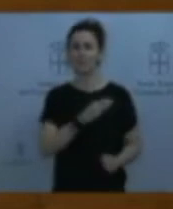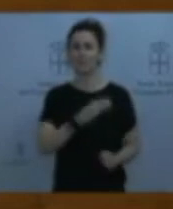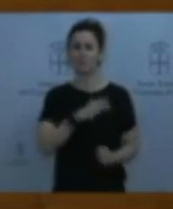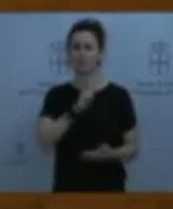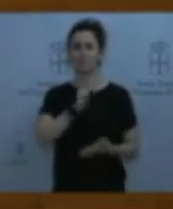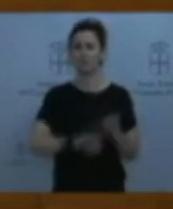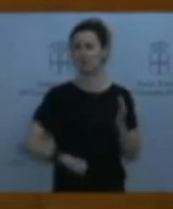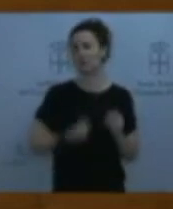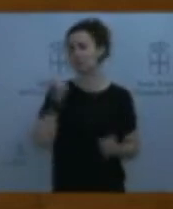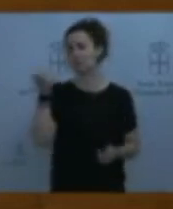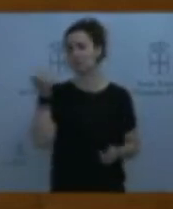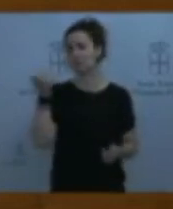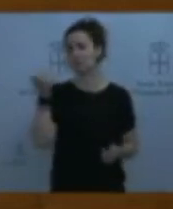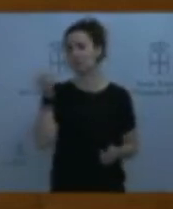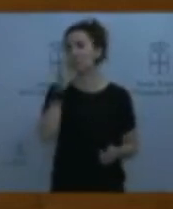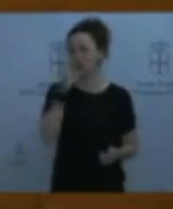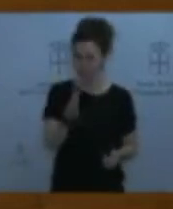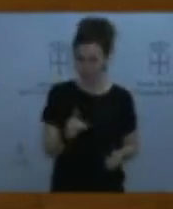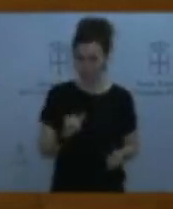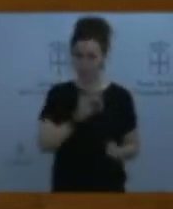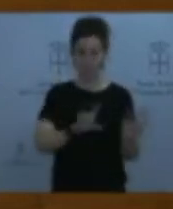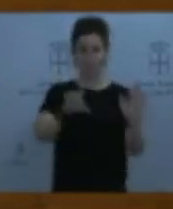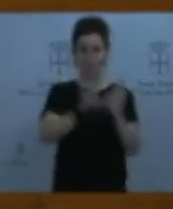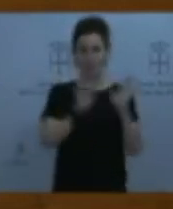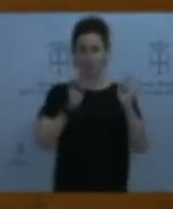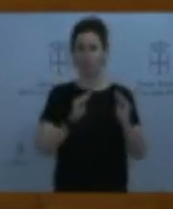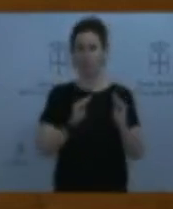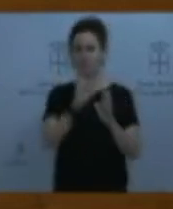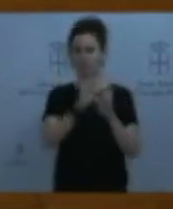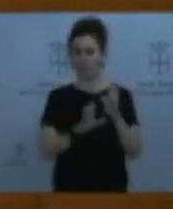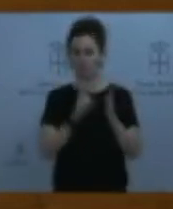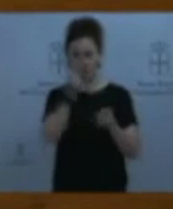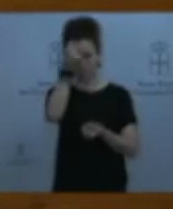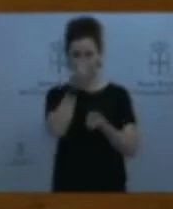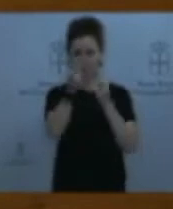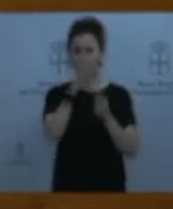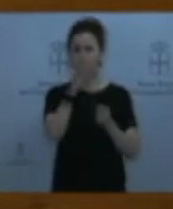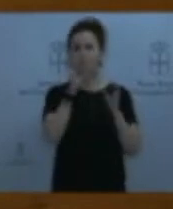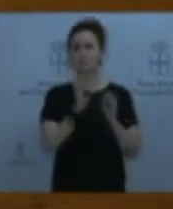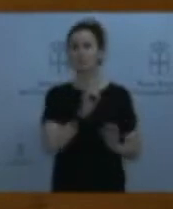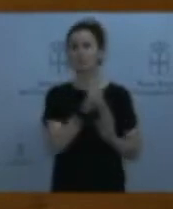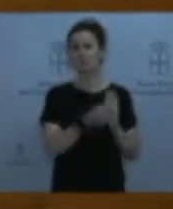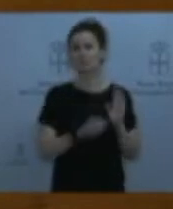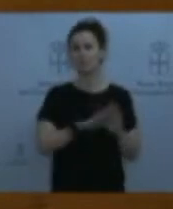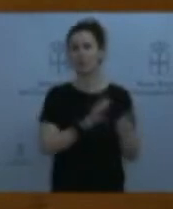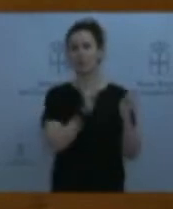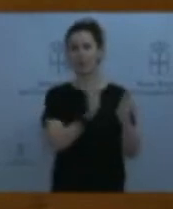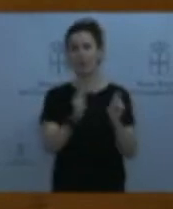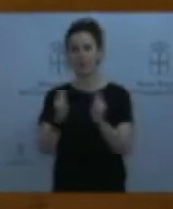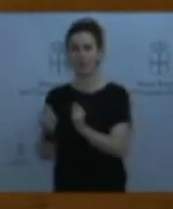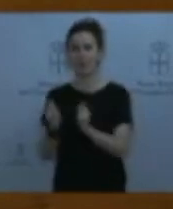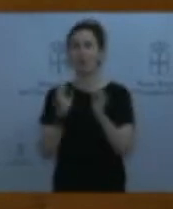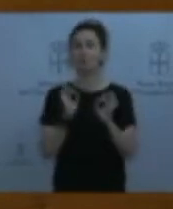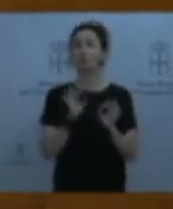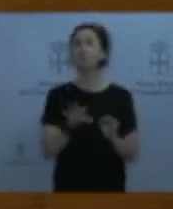rigurosamente causal, pues la ley y los estatutos contemplan causas de cese concreto, así como los requisitos para el nombramiento y las causas obstativas para